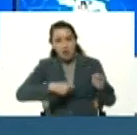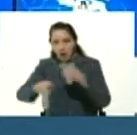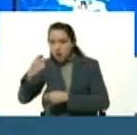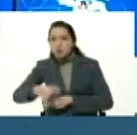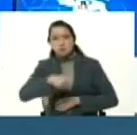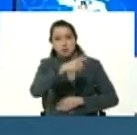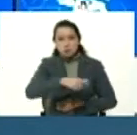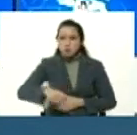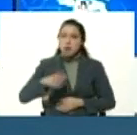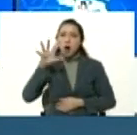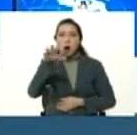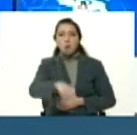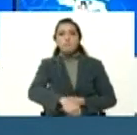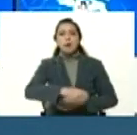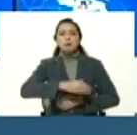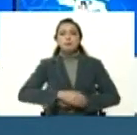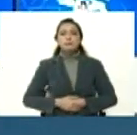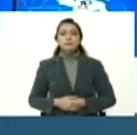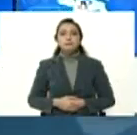nacional.